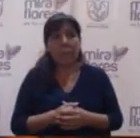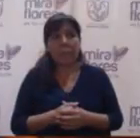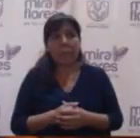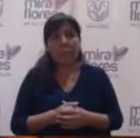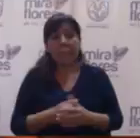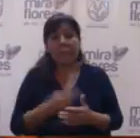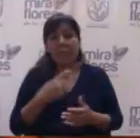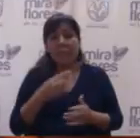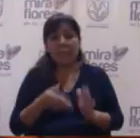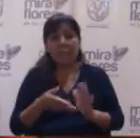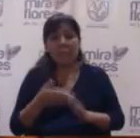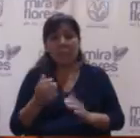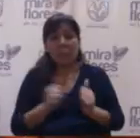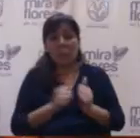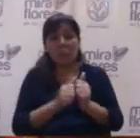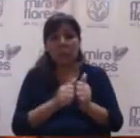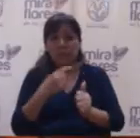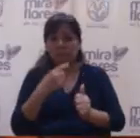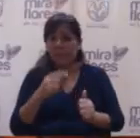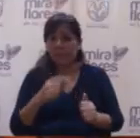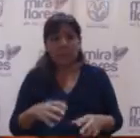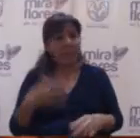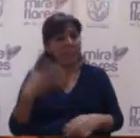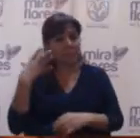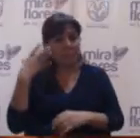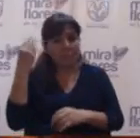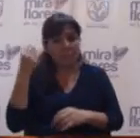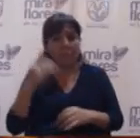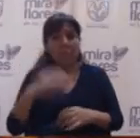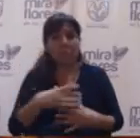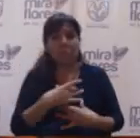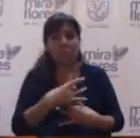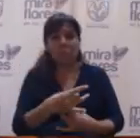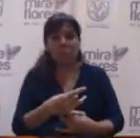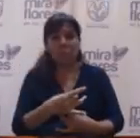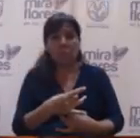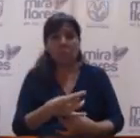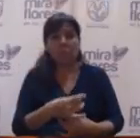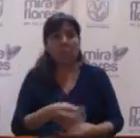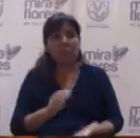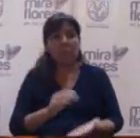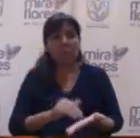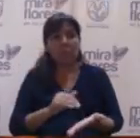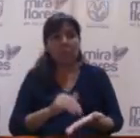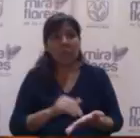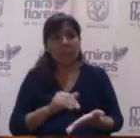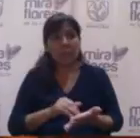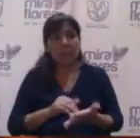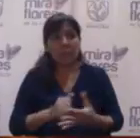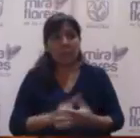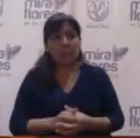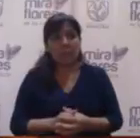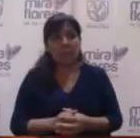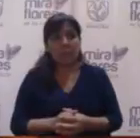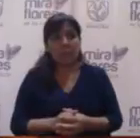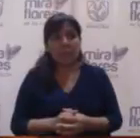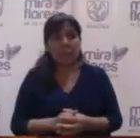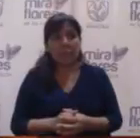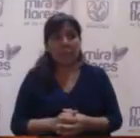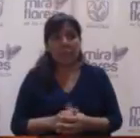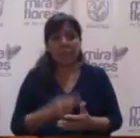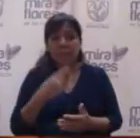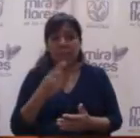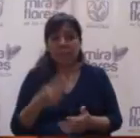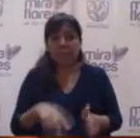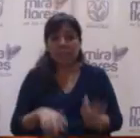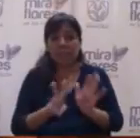sido una experiencia sumamente interesante. Sobre todo lo que más he captado y lo que más quería yo ver era el tema del